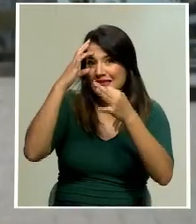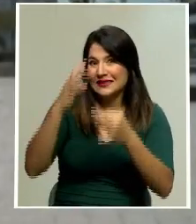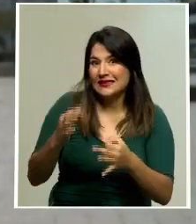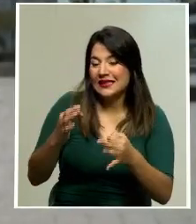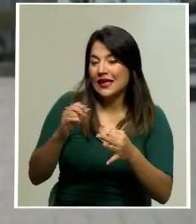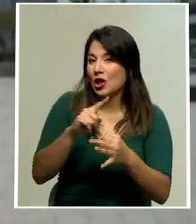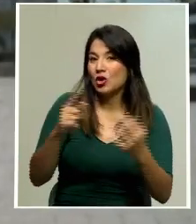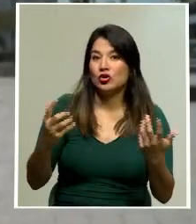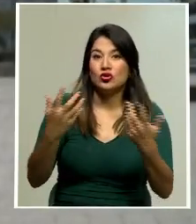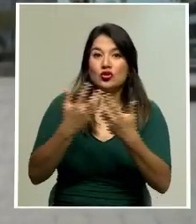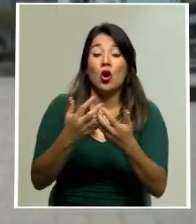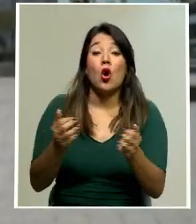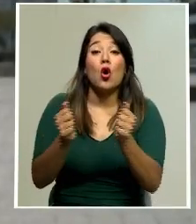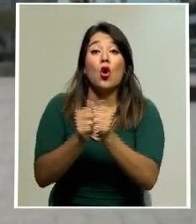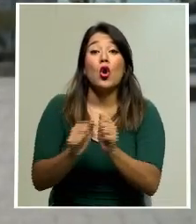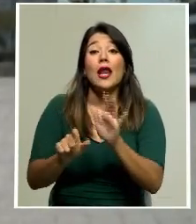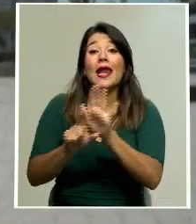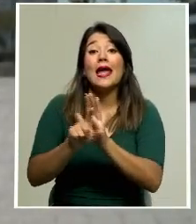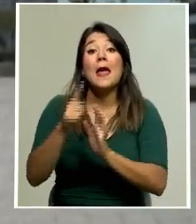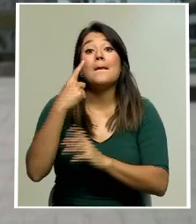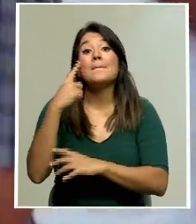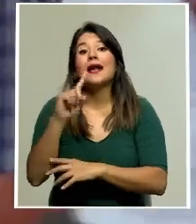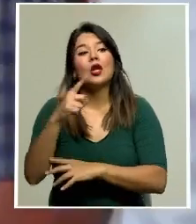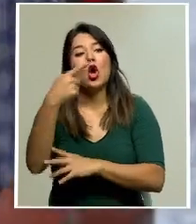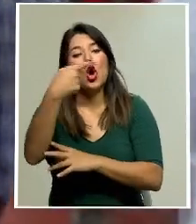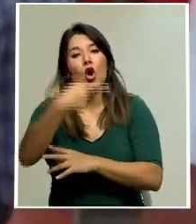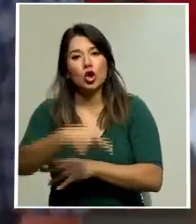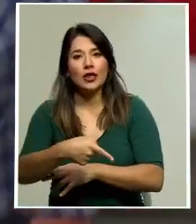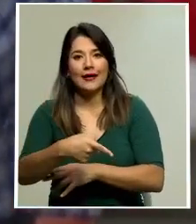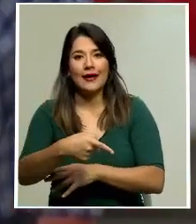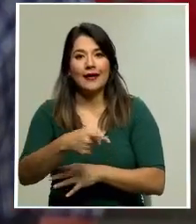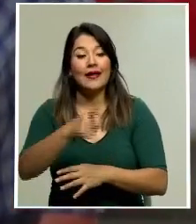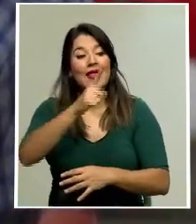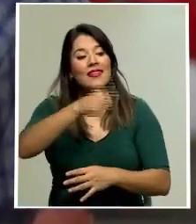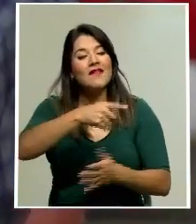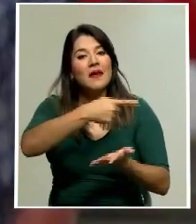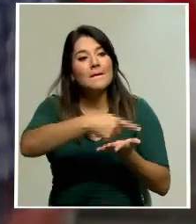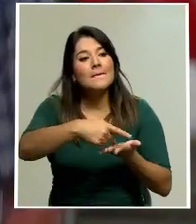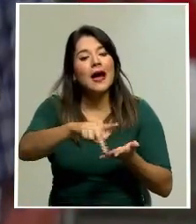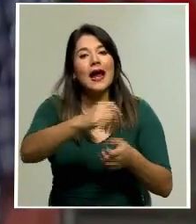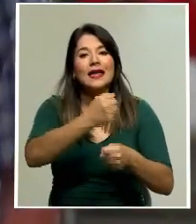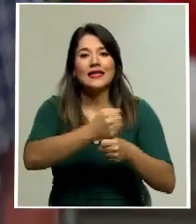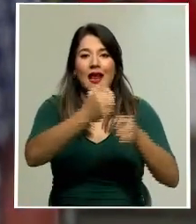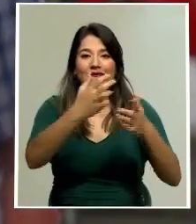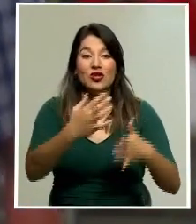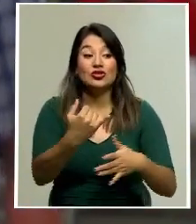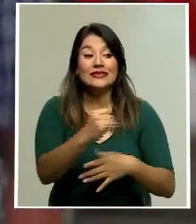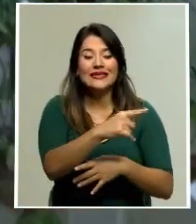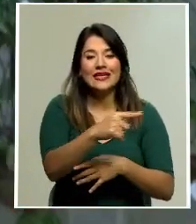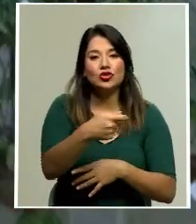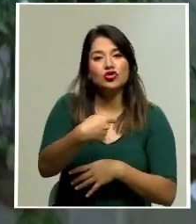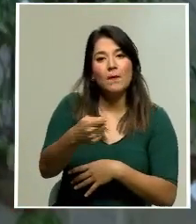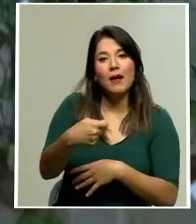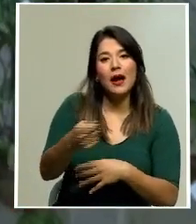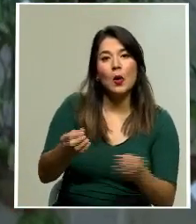no ordenar el pago retroactivo del exceso. Con su actuar lesionan la Constitución al lesionar el patrimonio de las personas.